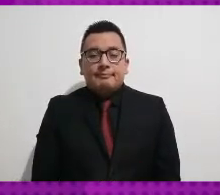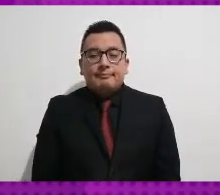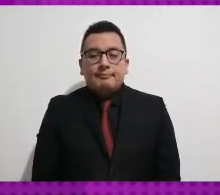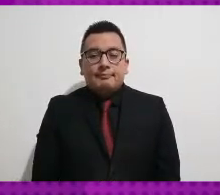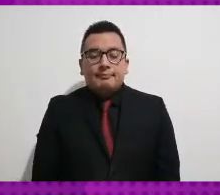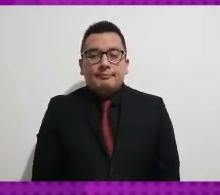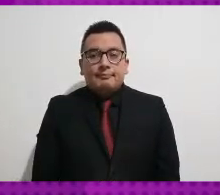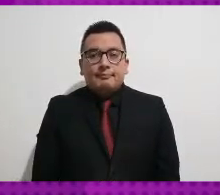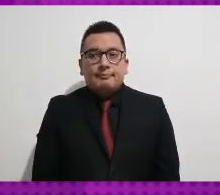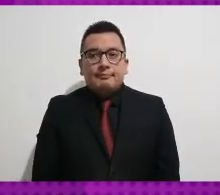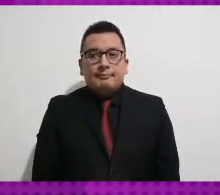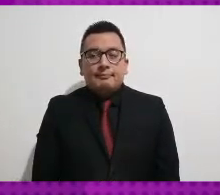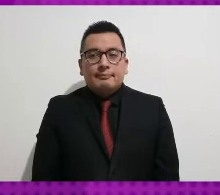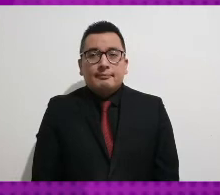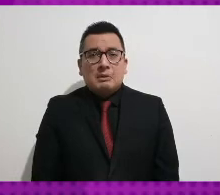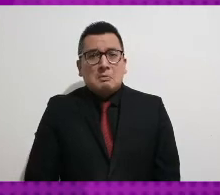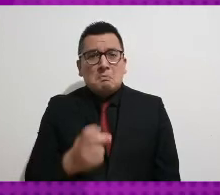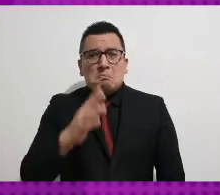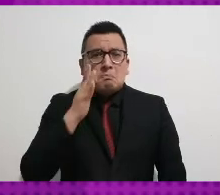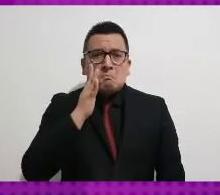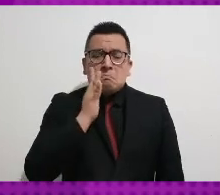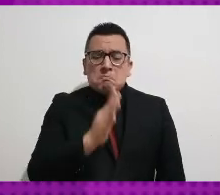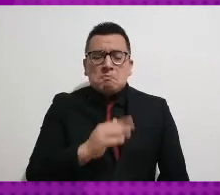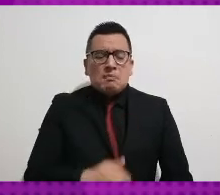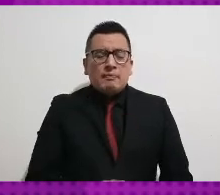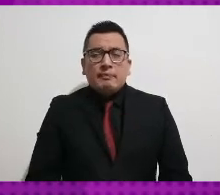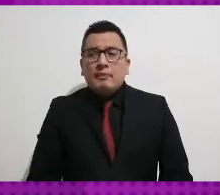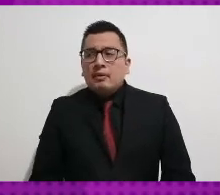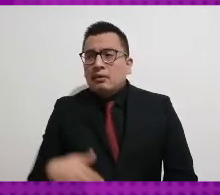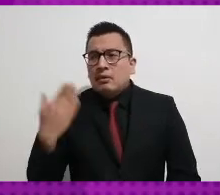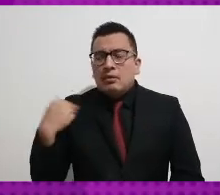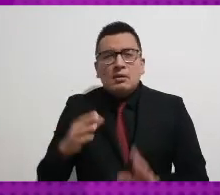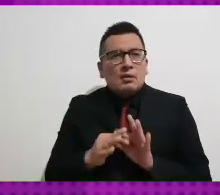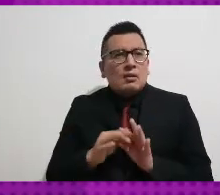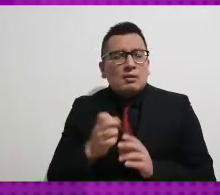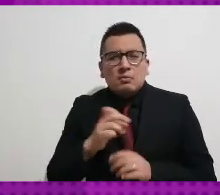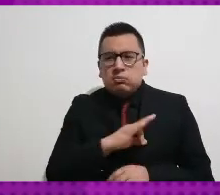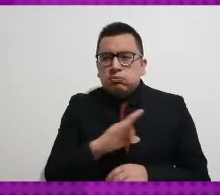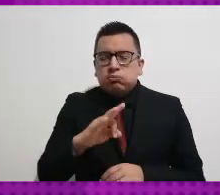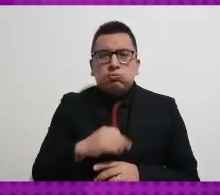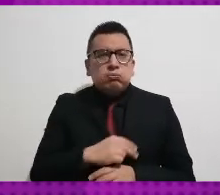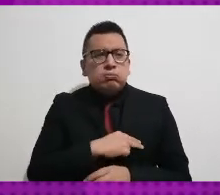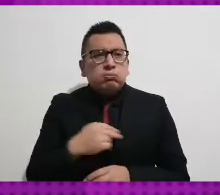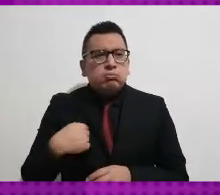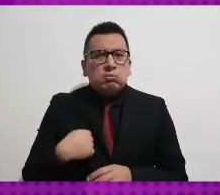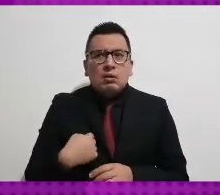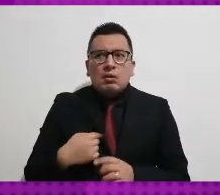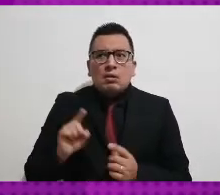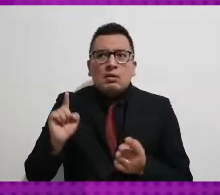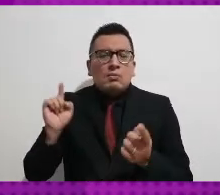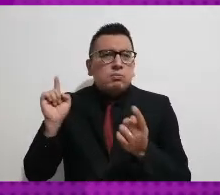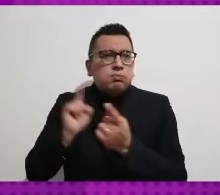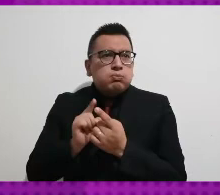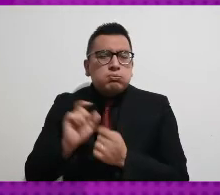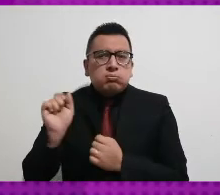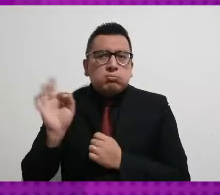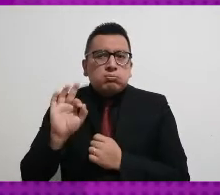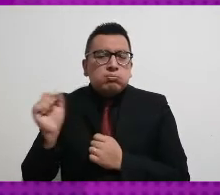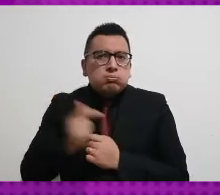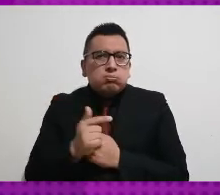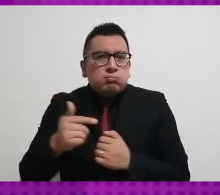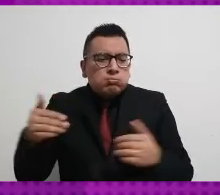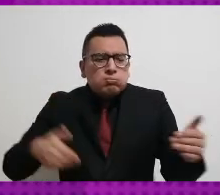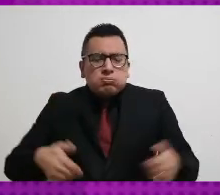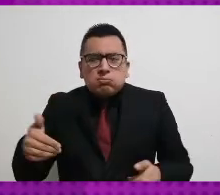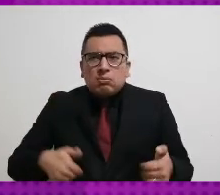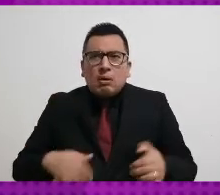correspondiente. Pues la verdad es que está muy sencillo, como mencionaba yo ahorita, muy amigable el que podamos acercarnos a presentar si tenemos una